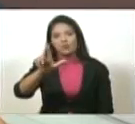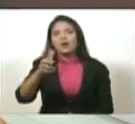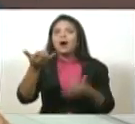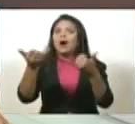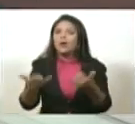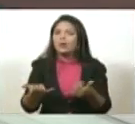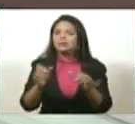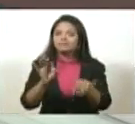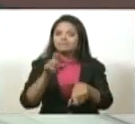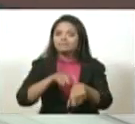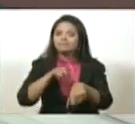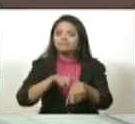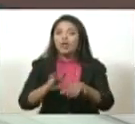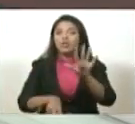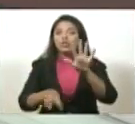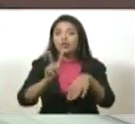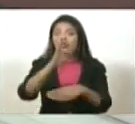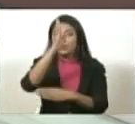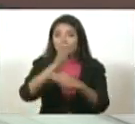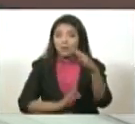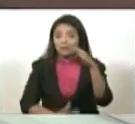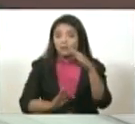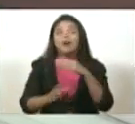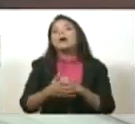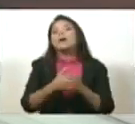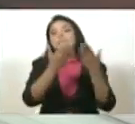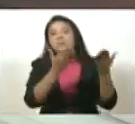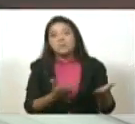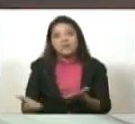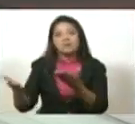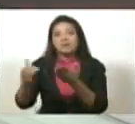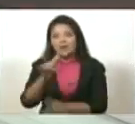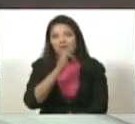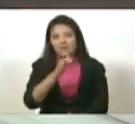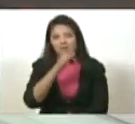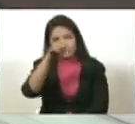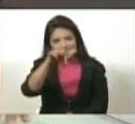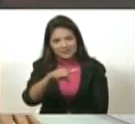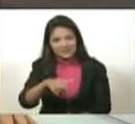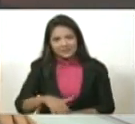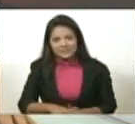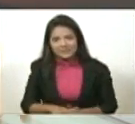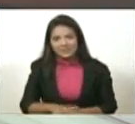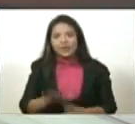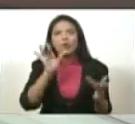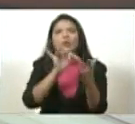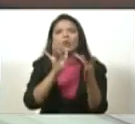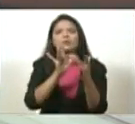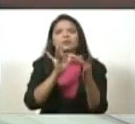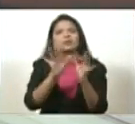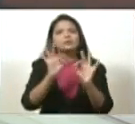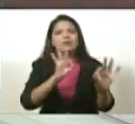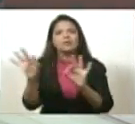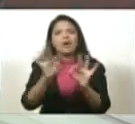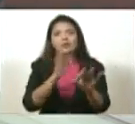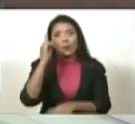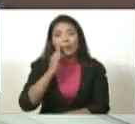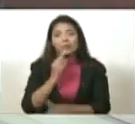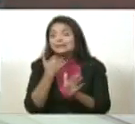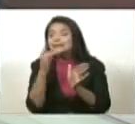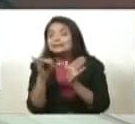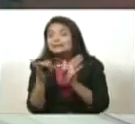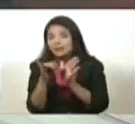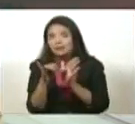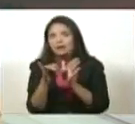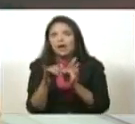Ahora, exactamente 12 del mediodía con 32 minutos, dándole la bienvenida a la emisión meridiana de la noticia. Nos vamos directamente al Teatro Bolívar, bien cerquita donde